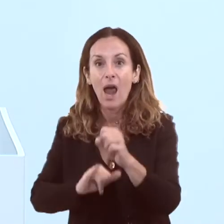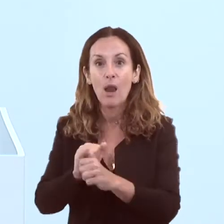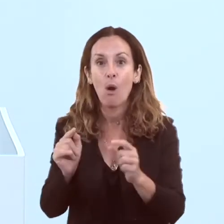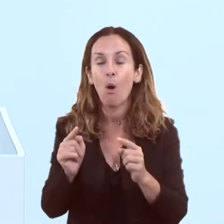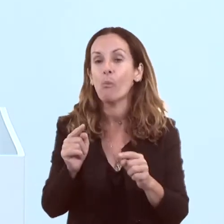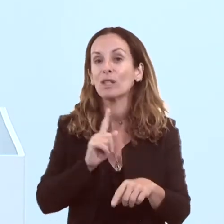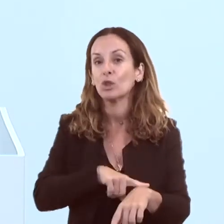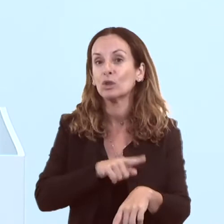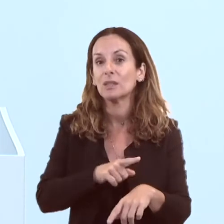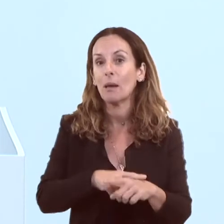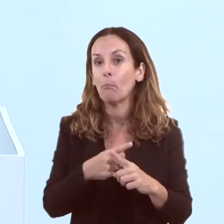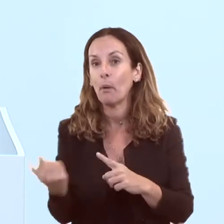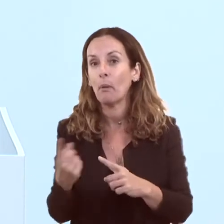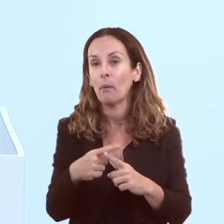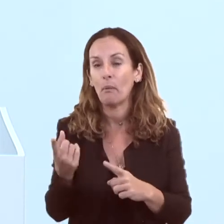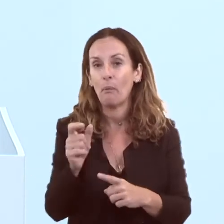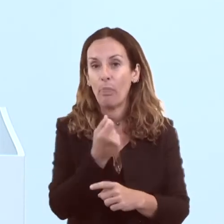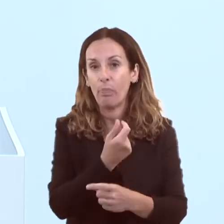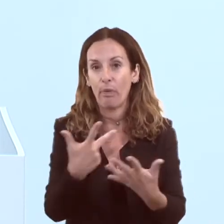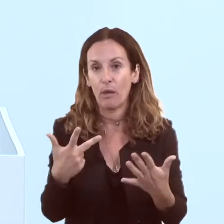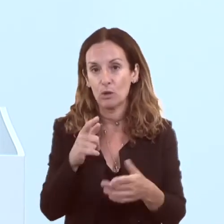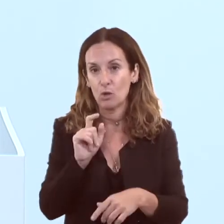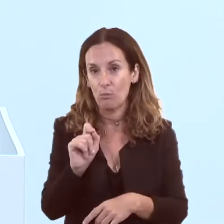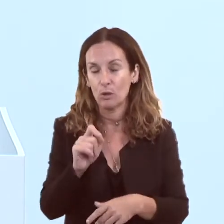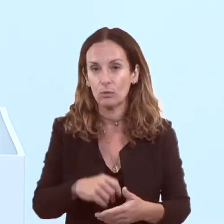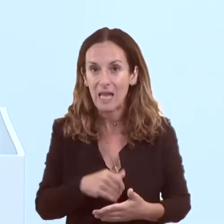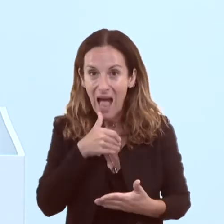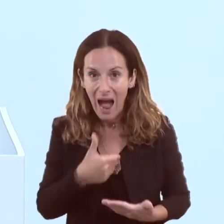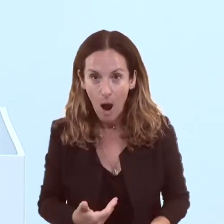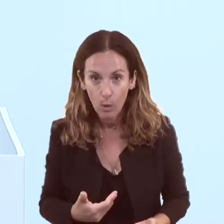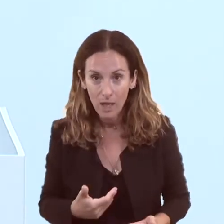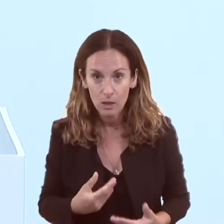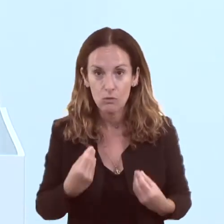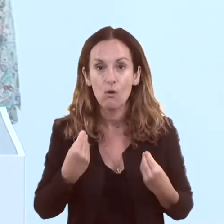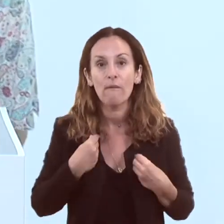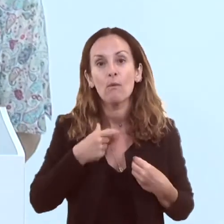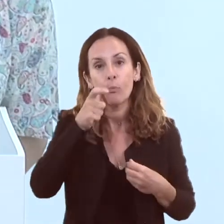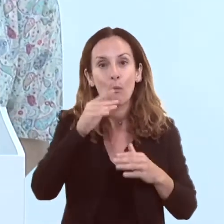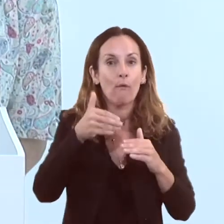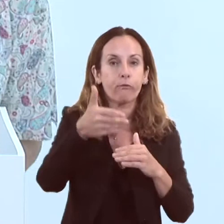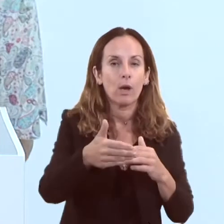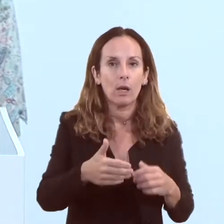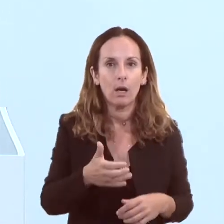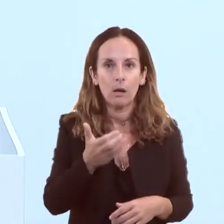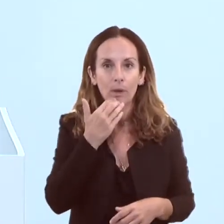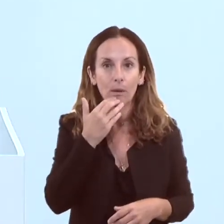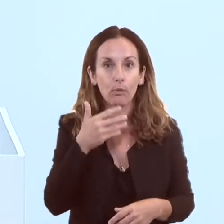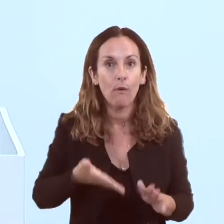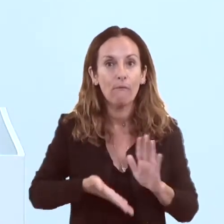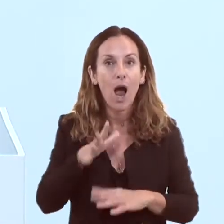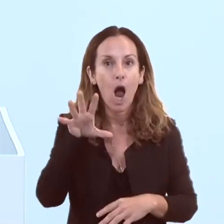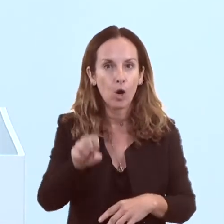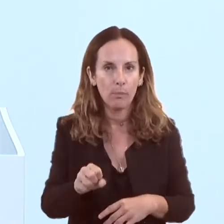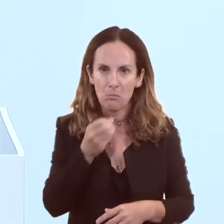Y ahora hay que salir Yo vivo en las afueras y hay que ir a la compra es mejor ir andando porque